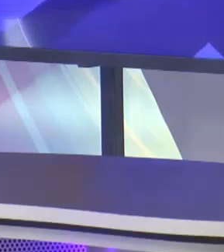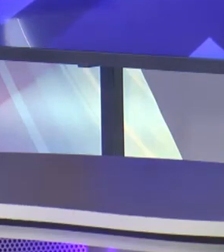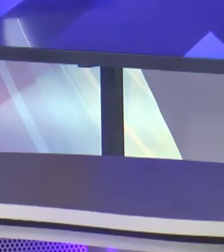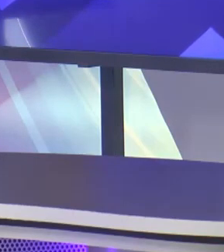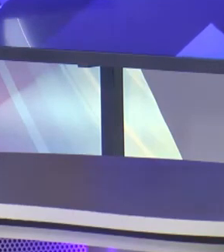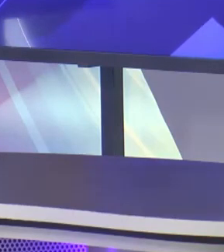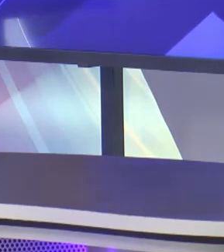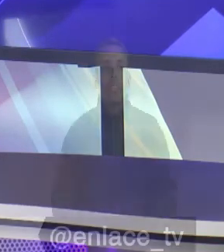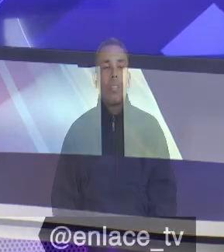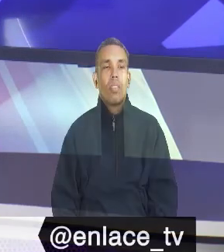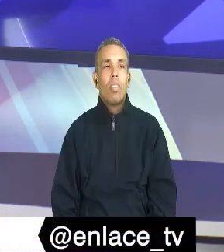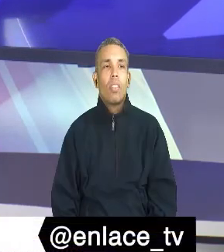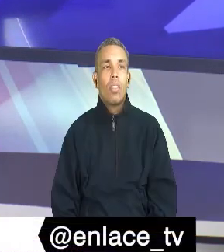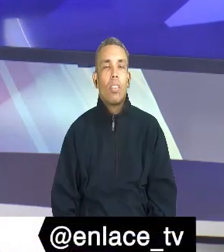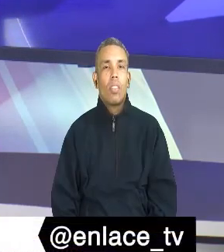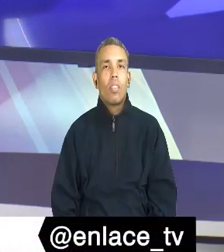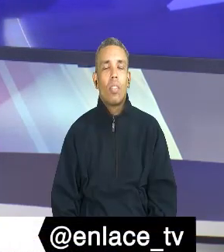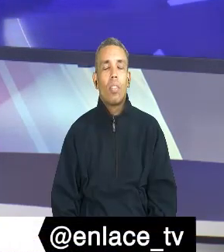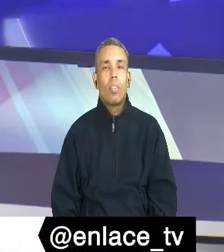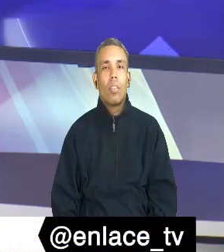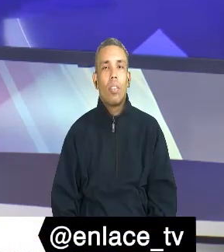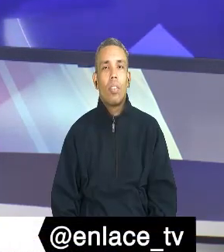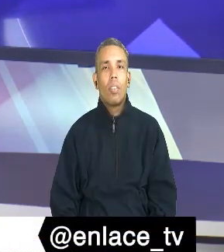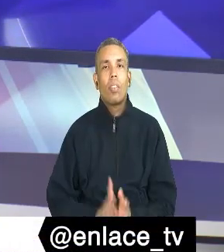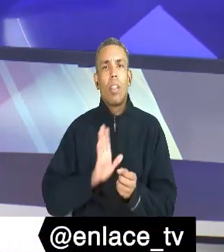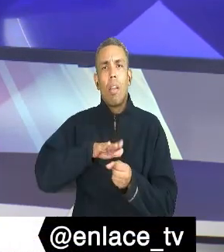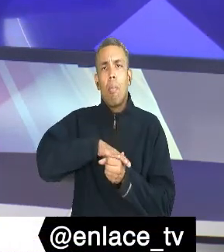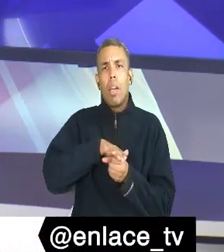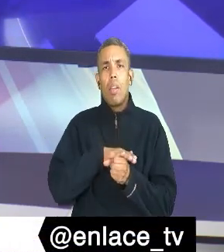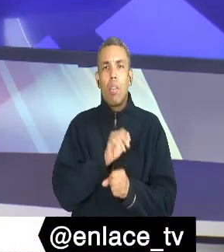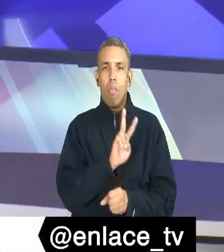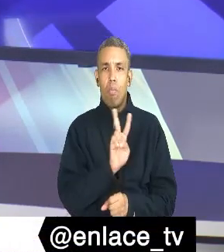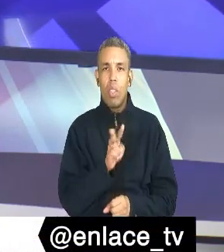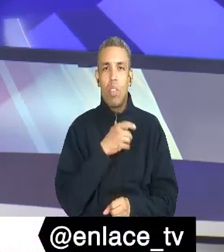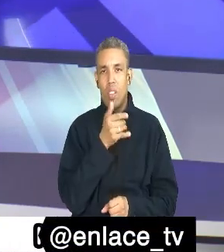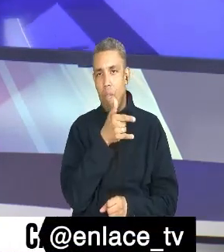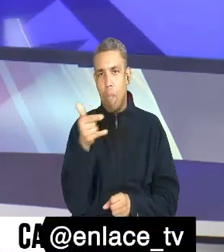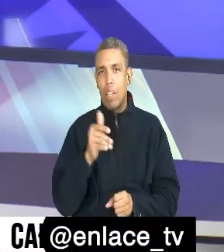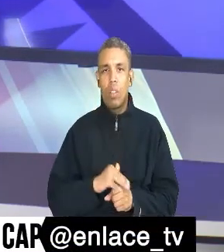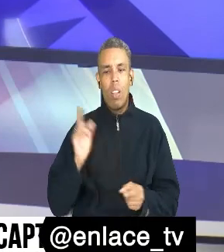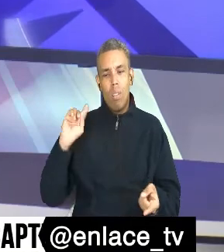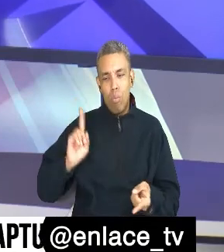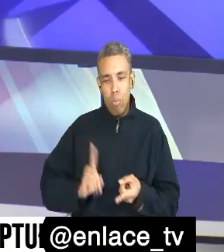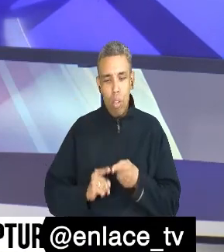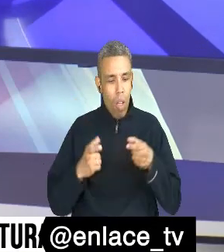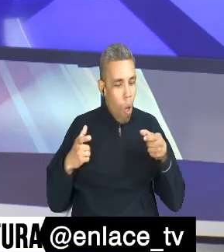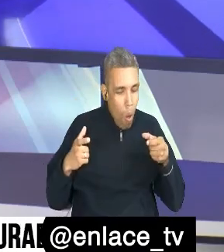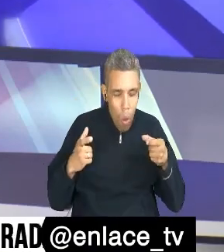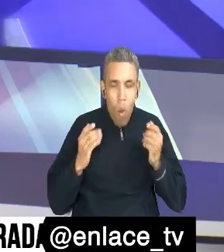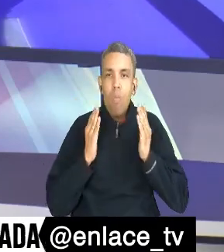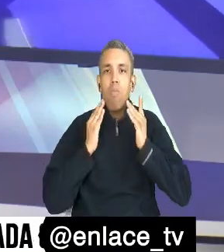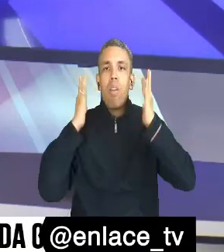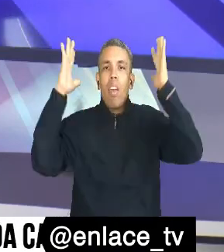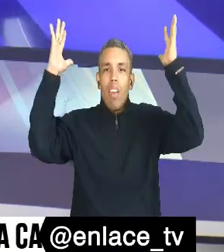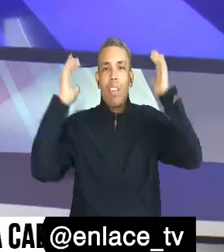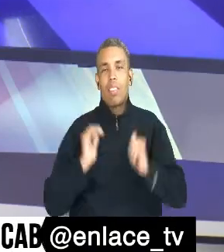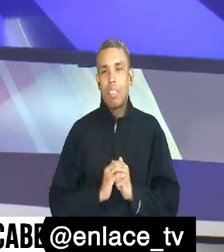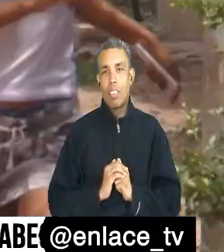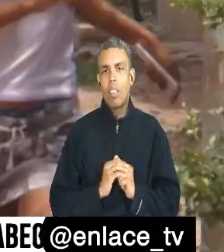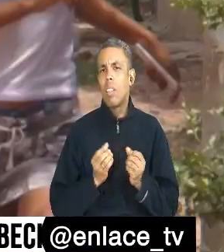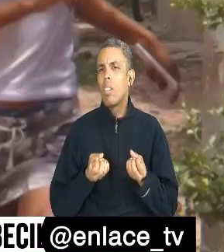De fiesta están los habitantes del barrio 22 de marzo en la comuna 3. 11 años cumple ese sector de haber sido fundada.